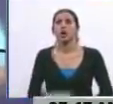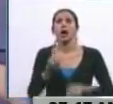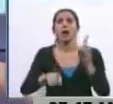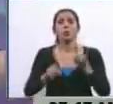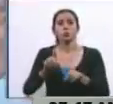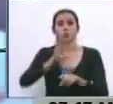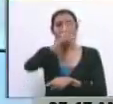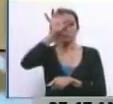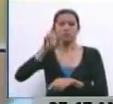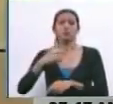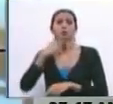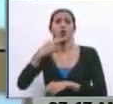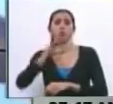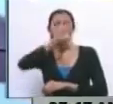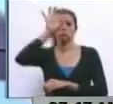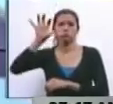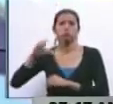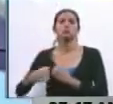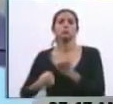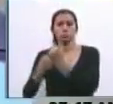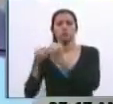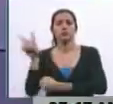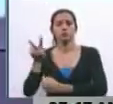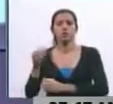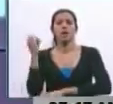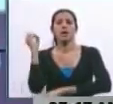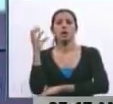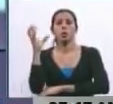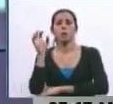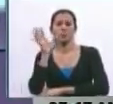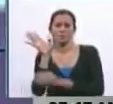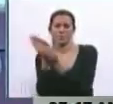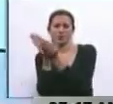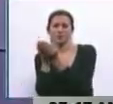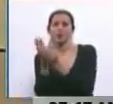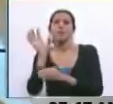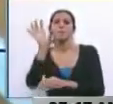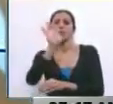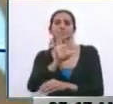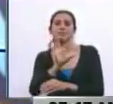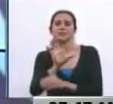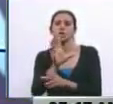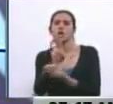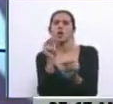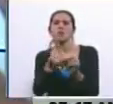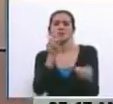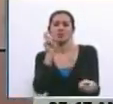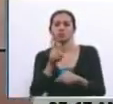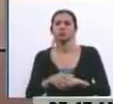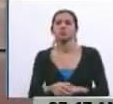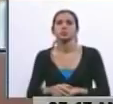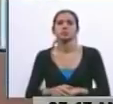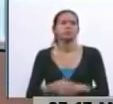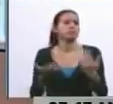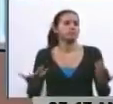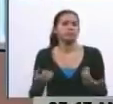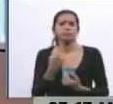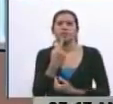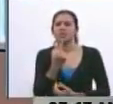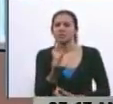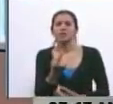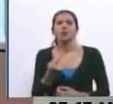veíamos ya la semana pasada durante la cumbre de los países no alineados. ¿Qué mensaje se le da a ese pueblo internacional, a esa comunidad internacional